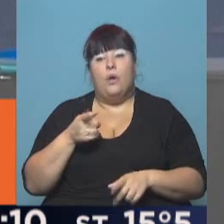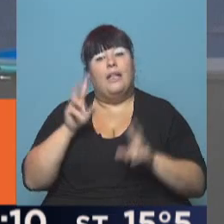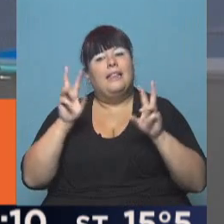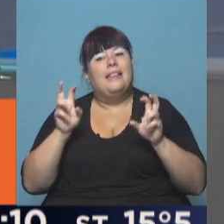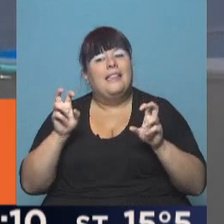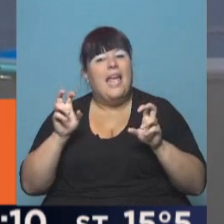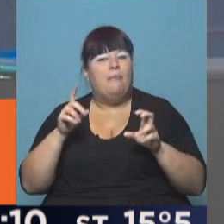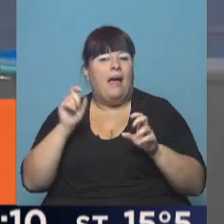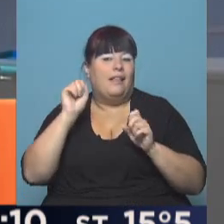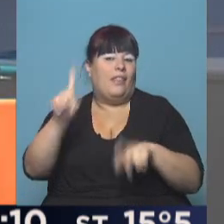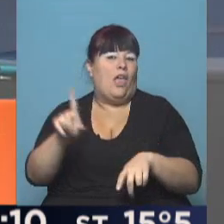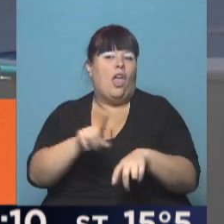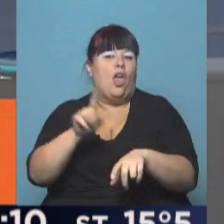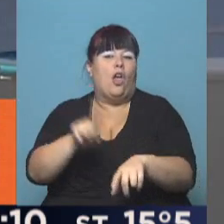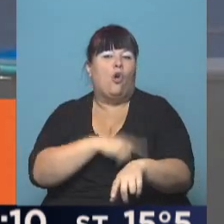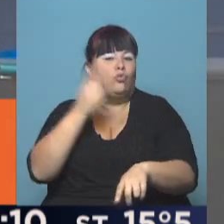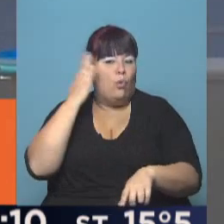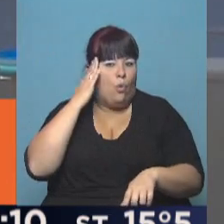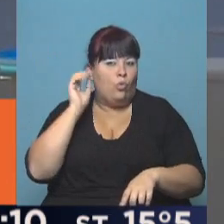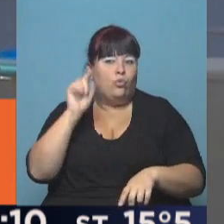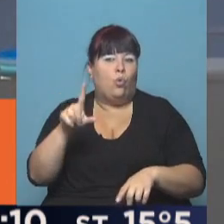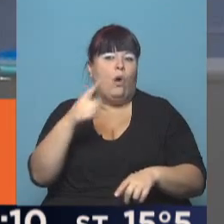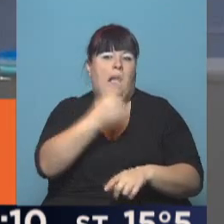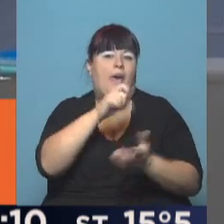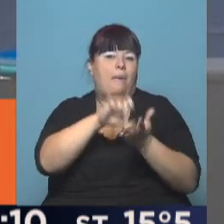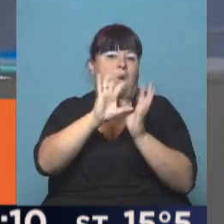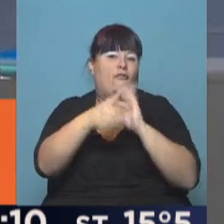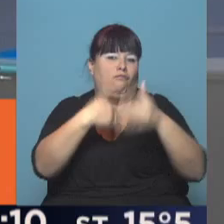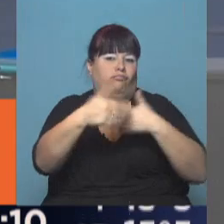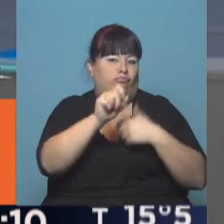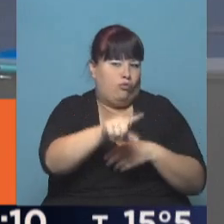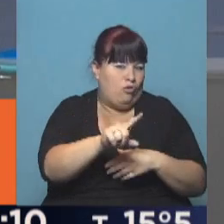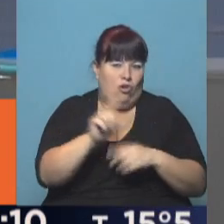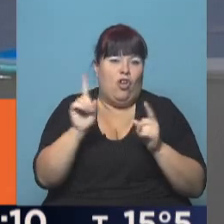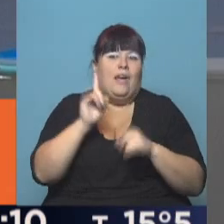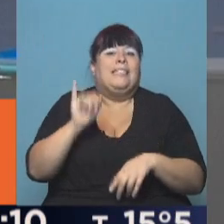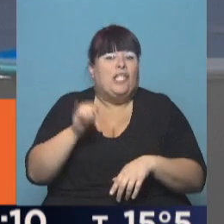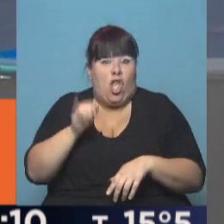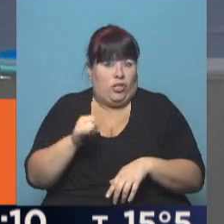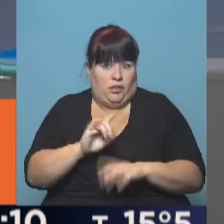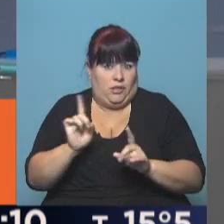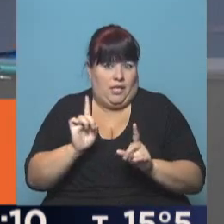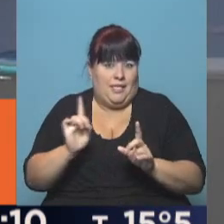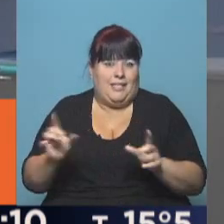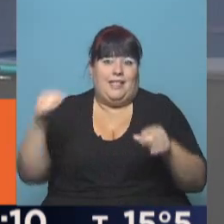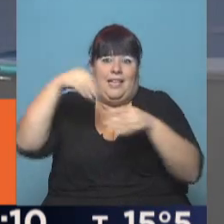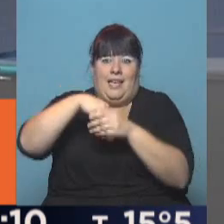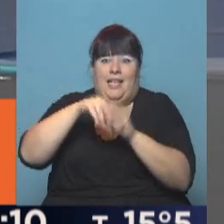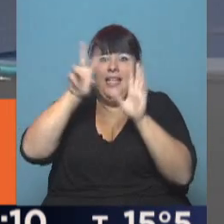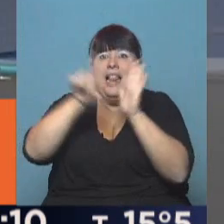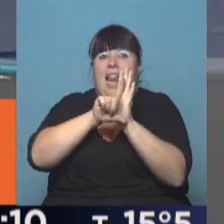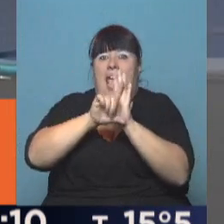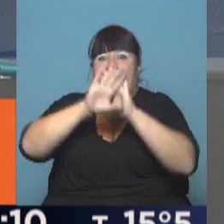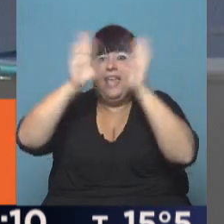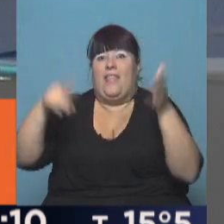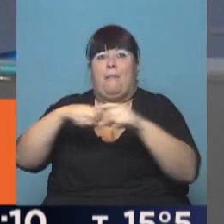cuestiones idiosincráticas que hacen al funcionamiento de cada país que no necesariamente están enmarcadas en un marco